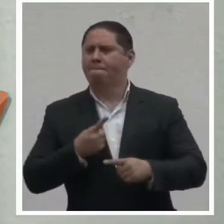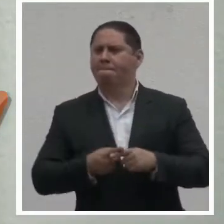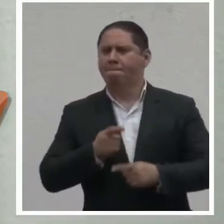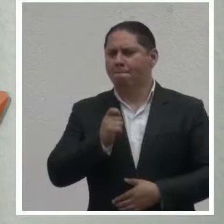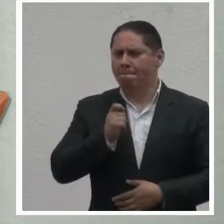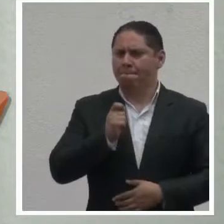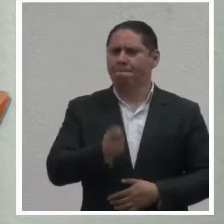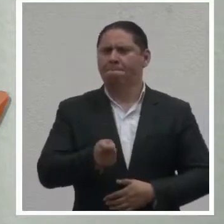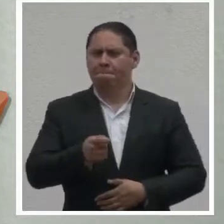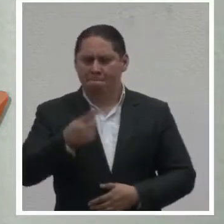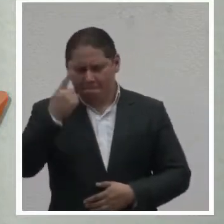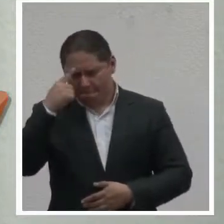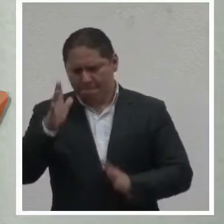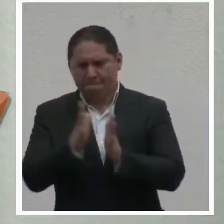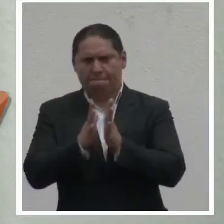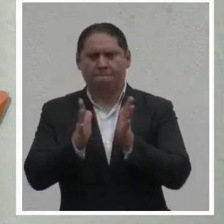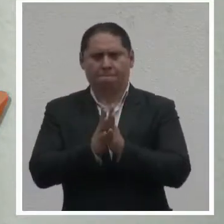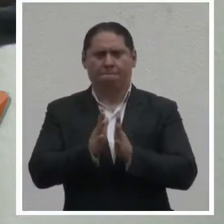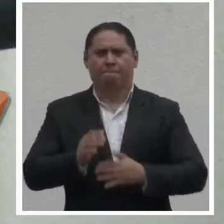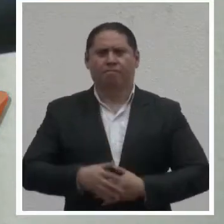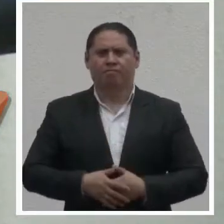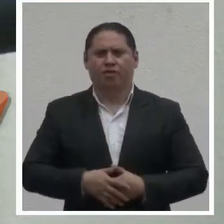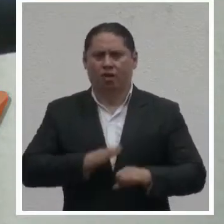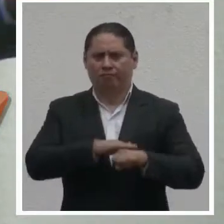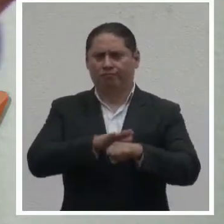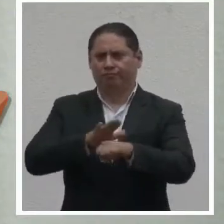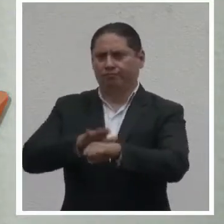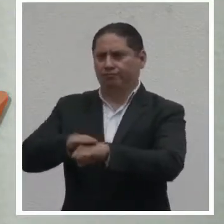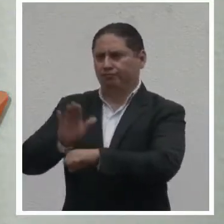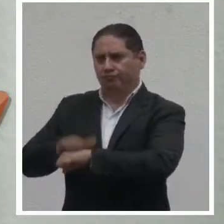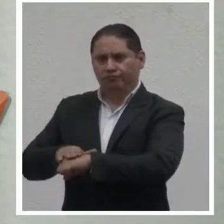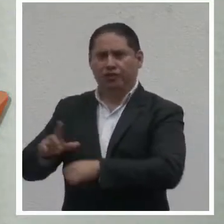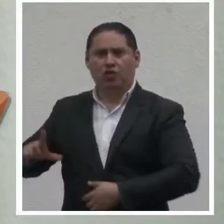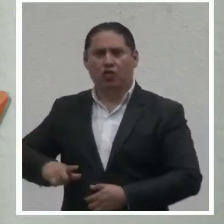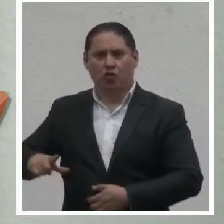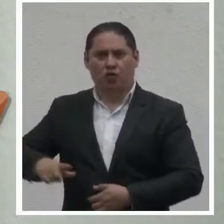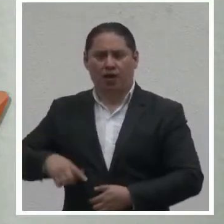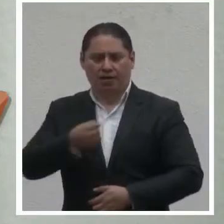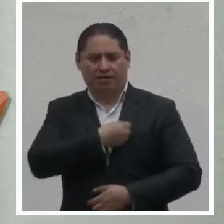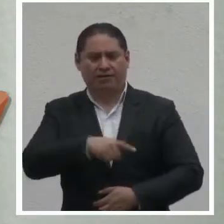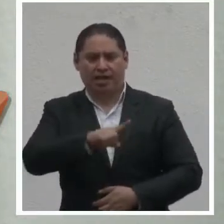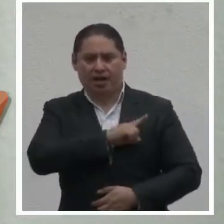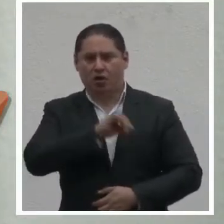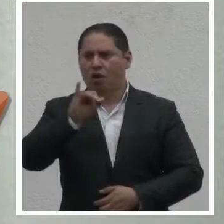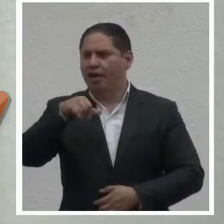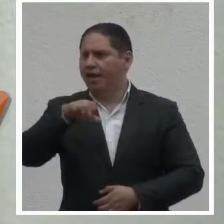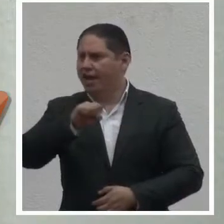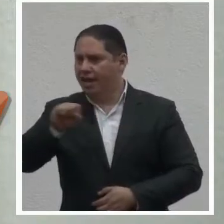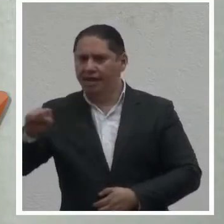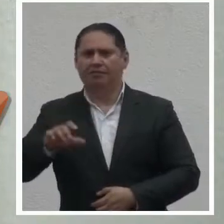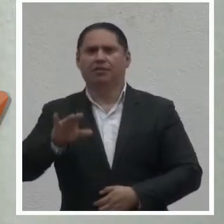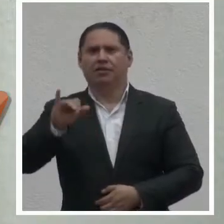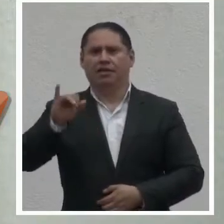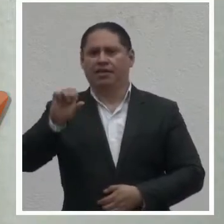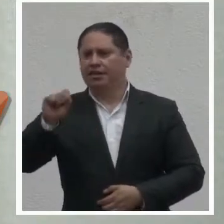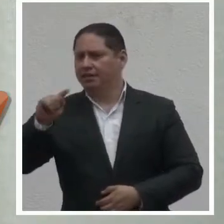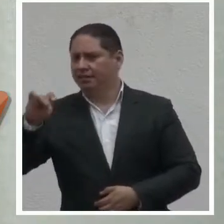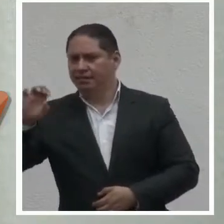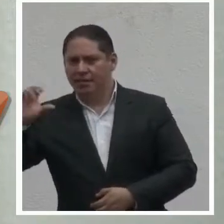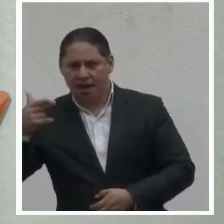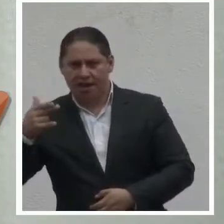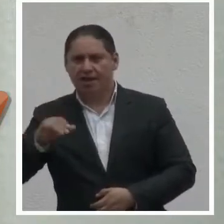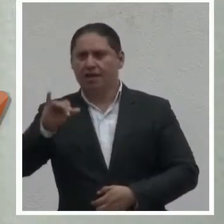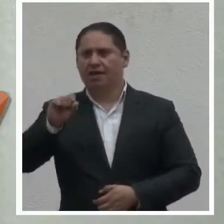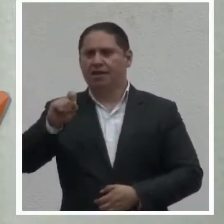Quien para combatirlo convocó a todas las dependencias del sector salud, del IMSS, del ISSSTECH, del ISSSTE, de la